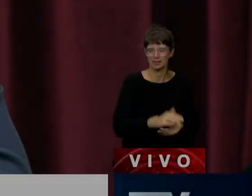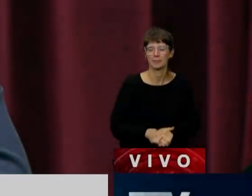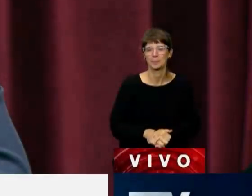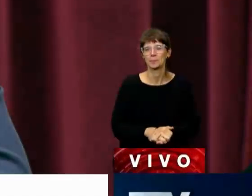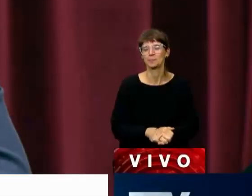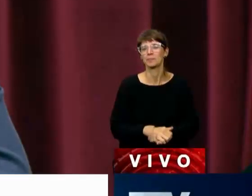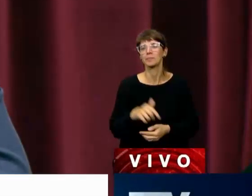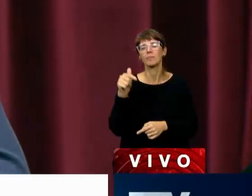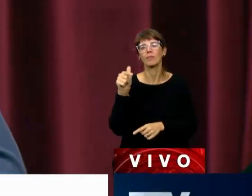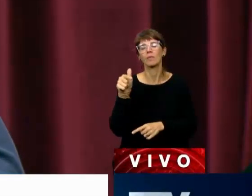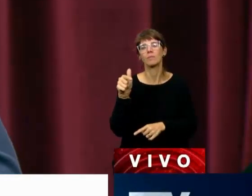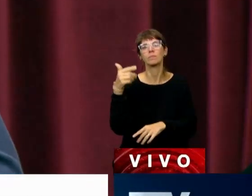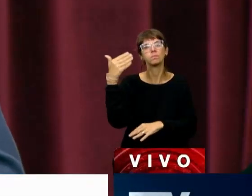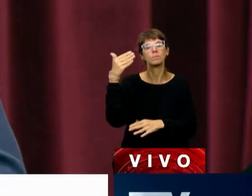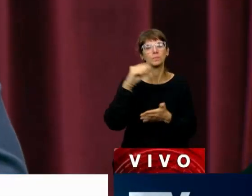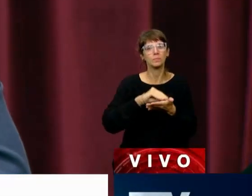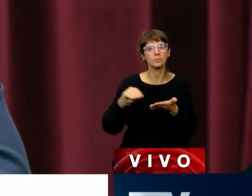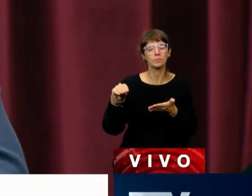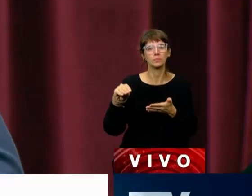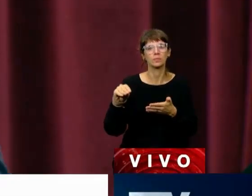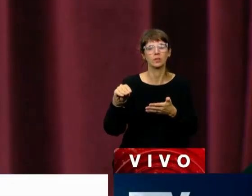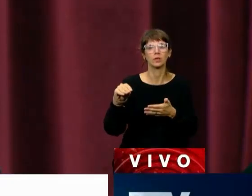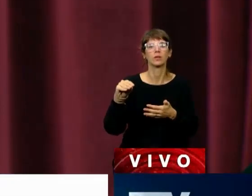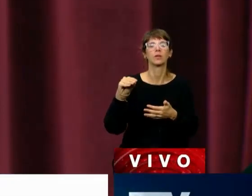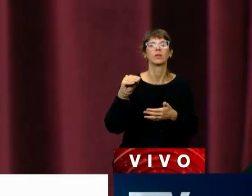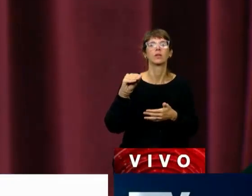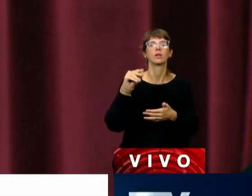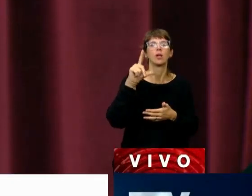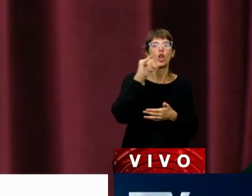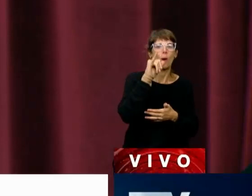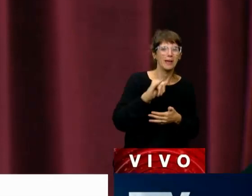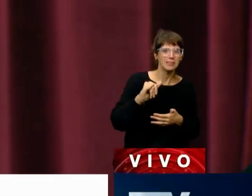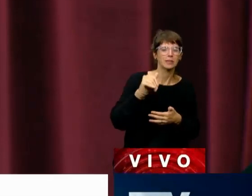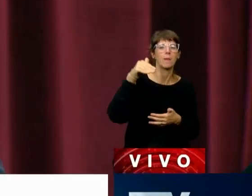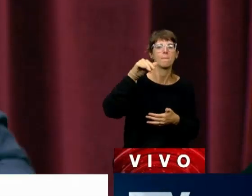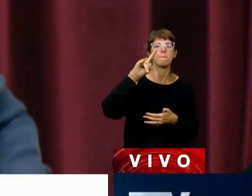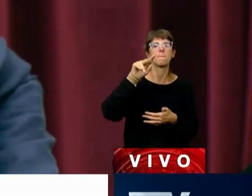Tiene la palabra el diputado Ricardo Hipólito López Murphy.